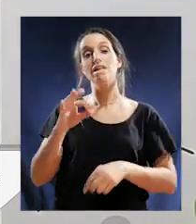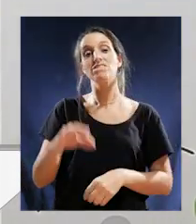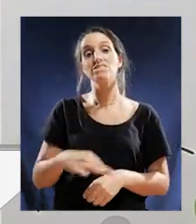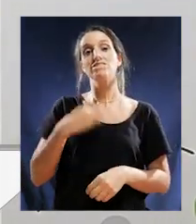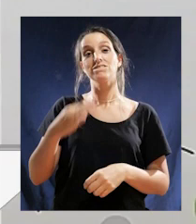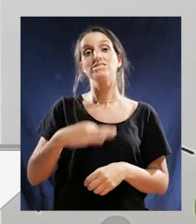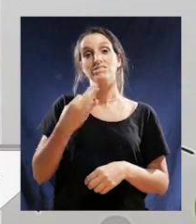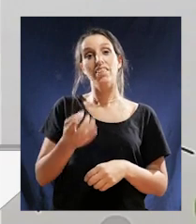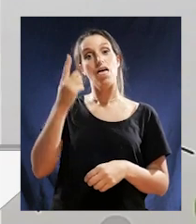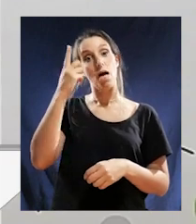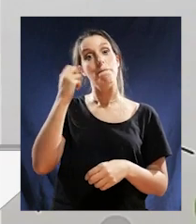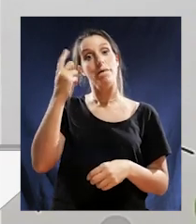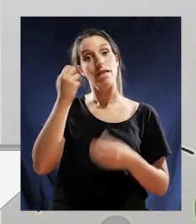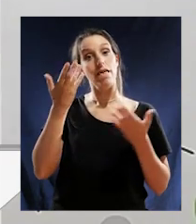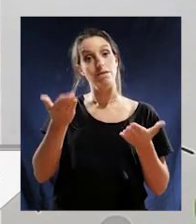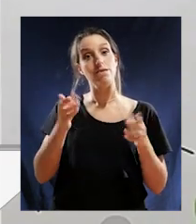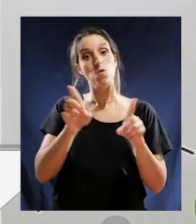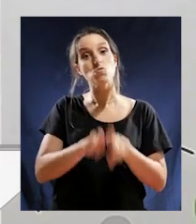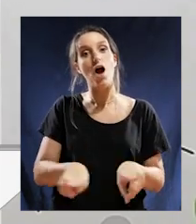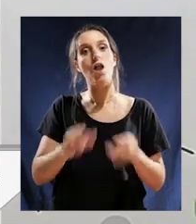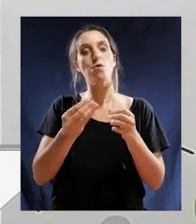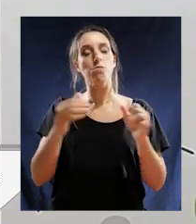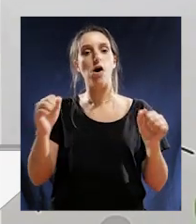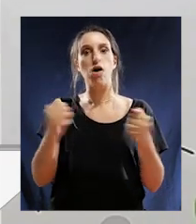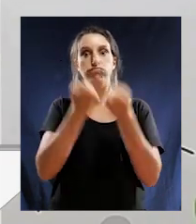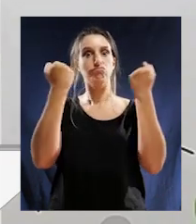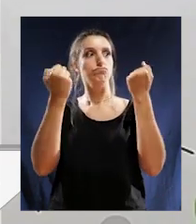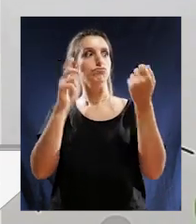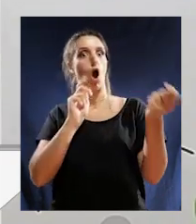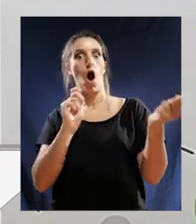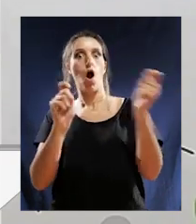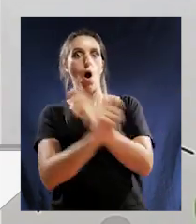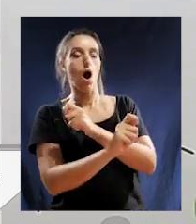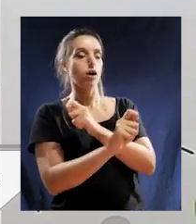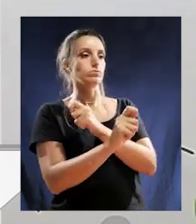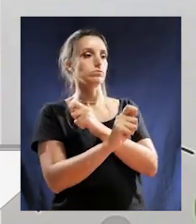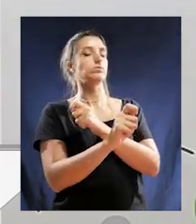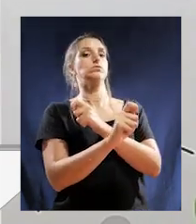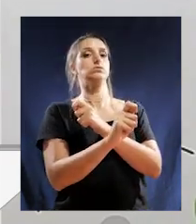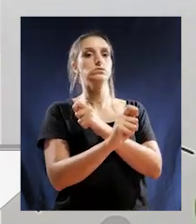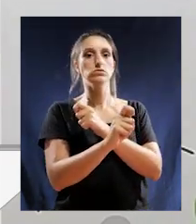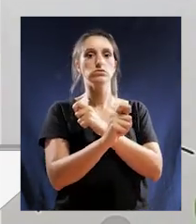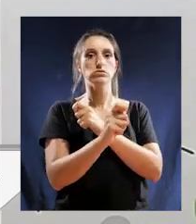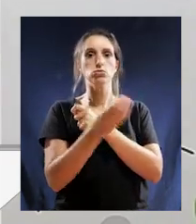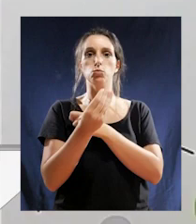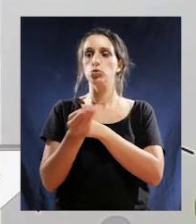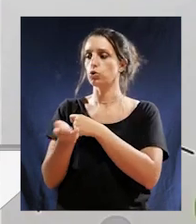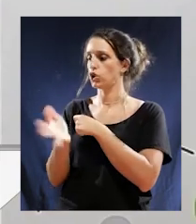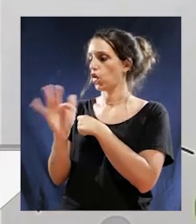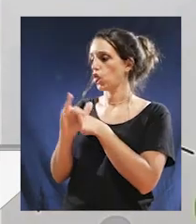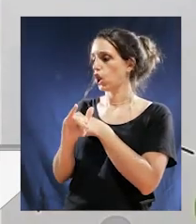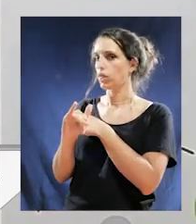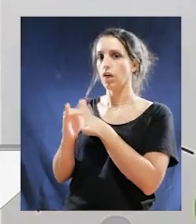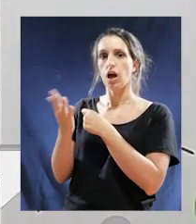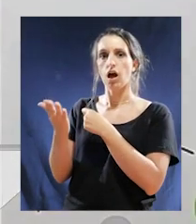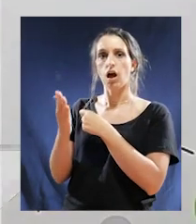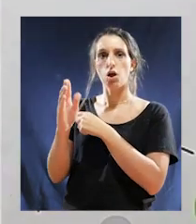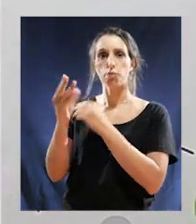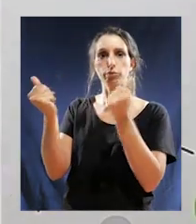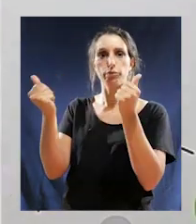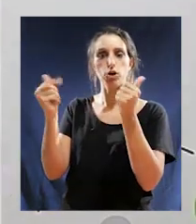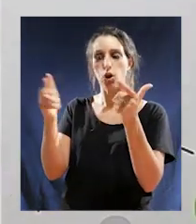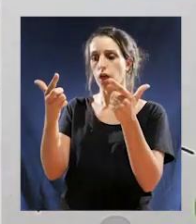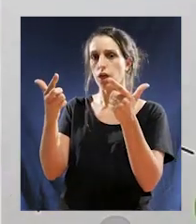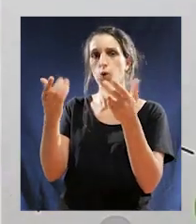también junto con los grandes esa experiencia de ruptura de su vida de constatar que eso que lo tienen todos los días a mano